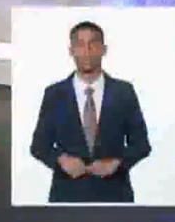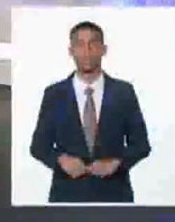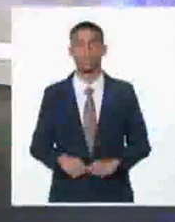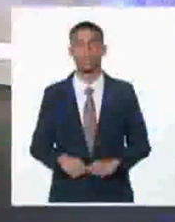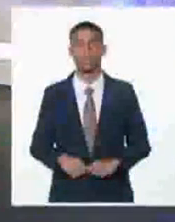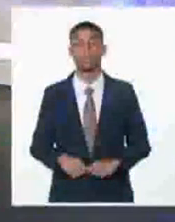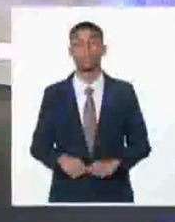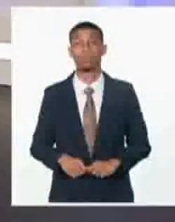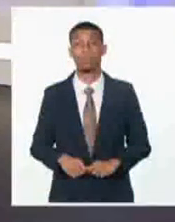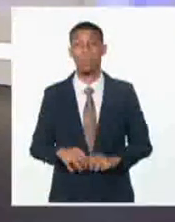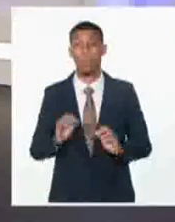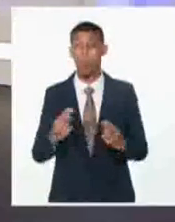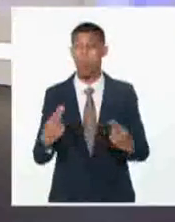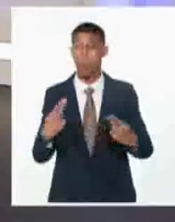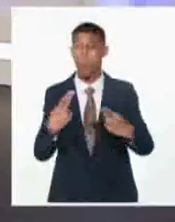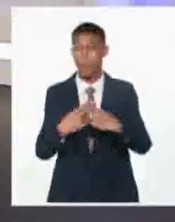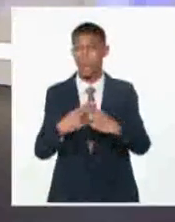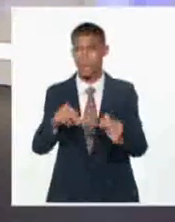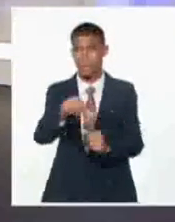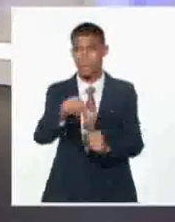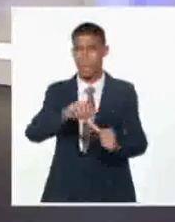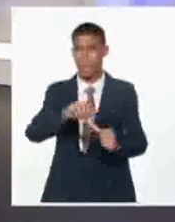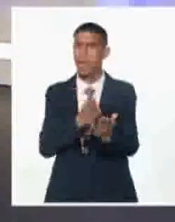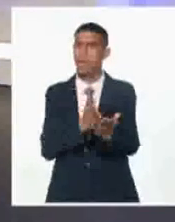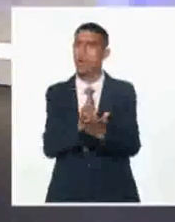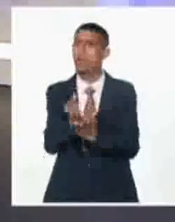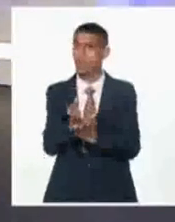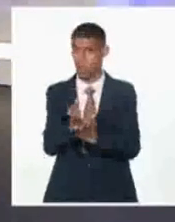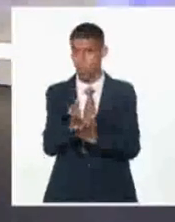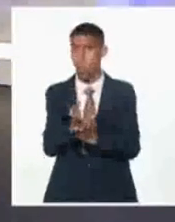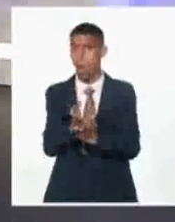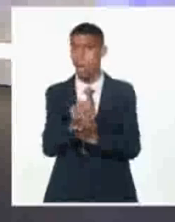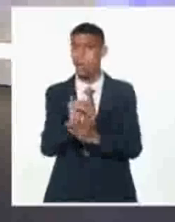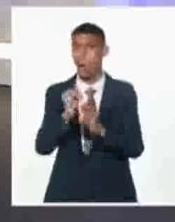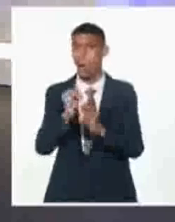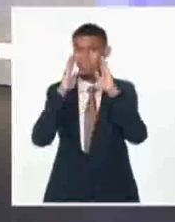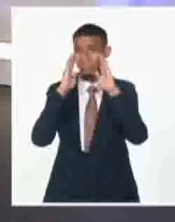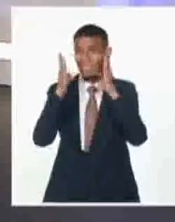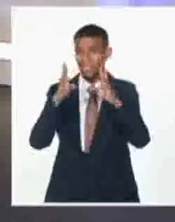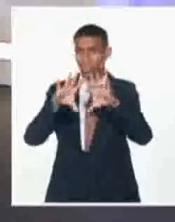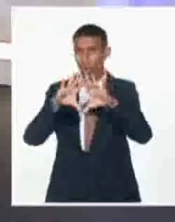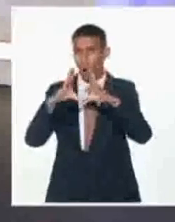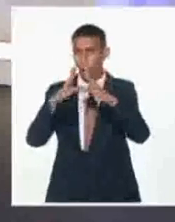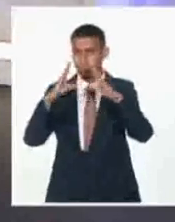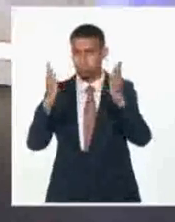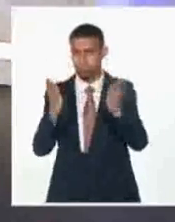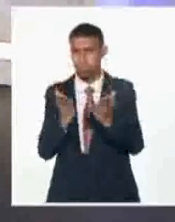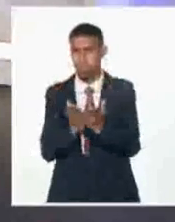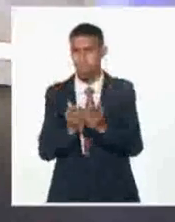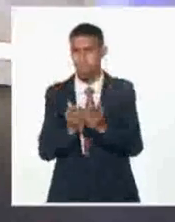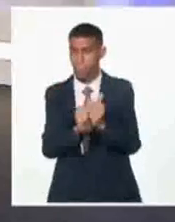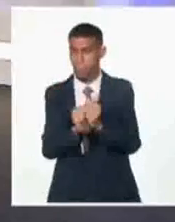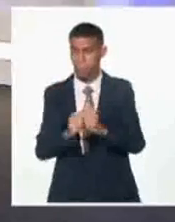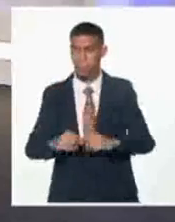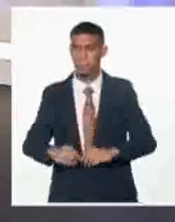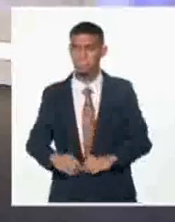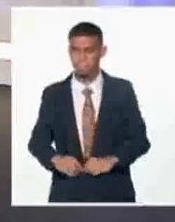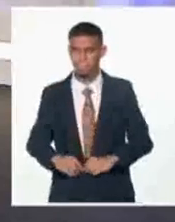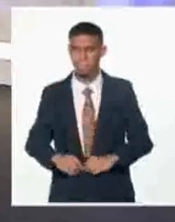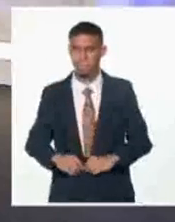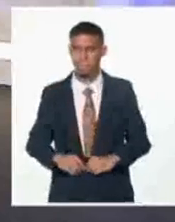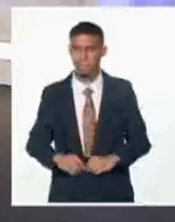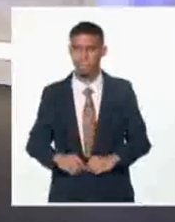Los Juegos Centroamericanos y del Caribe continúan acaparando la atención del mundo deportivo. Dulier, ¿qué tal? ¿Qué tal? ¿Dónde